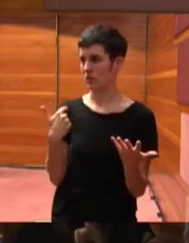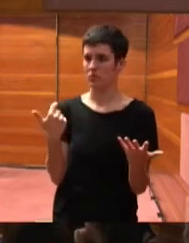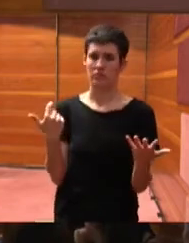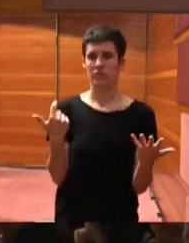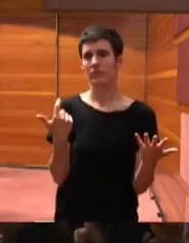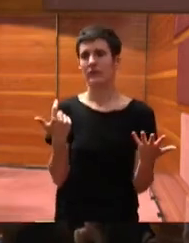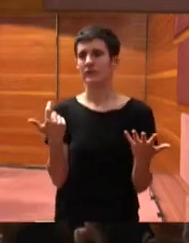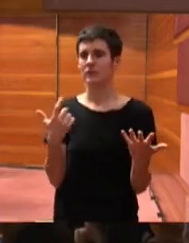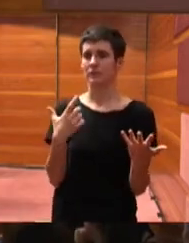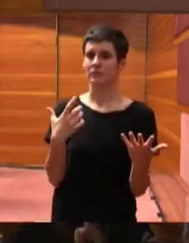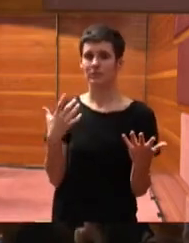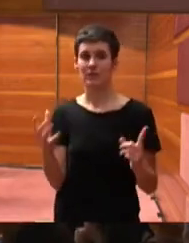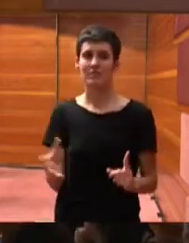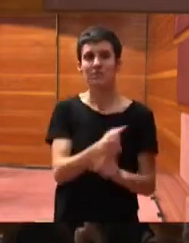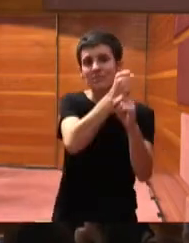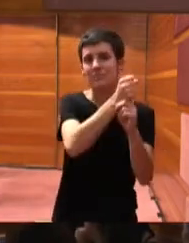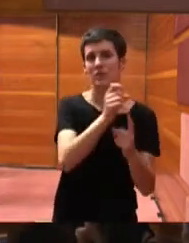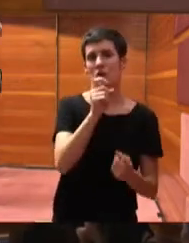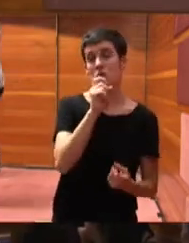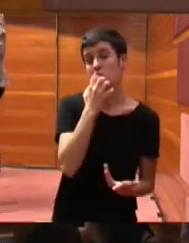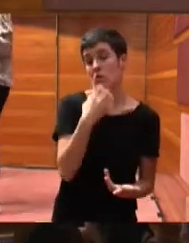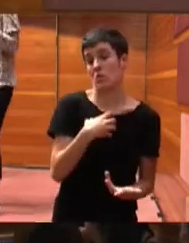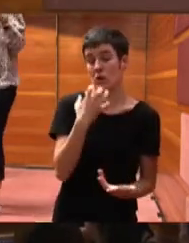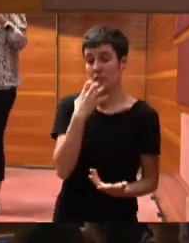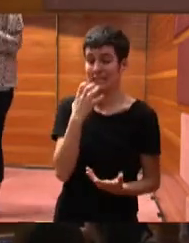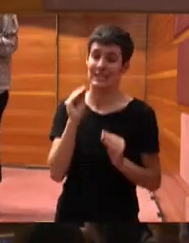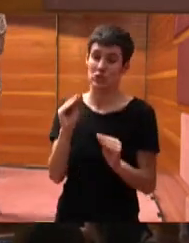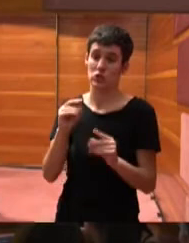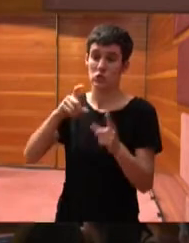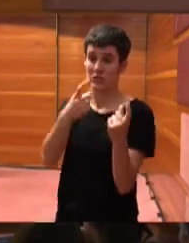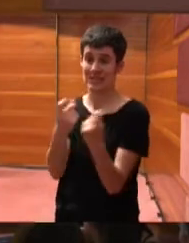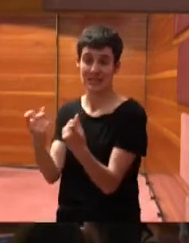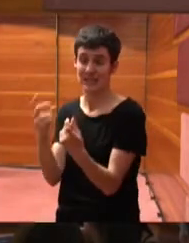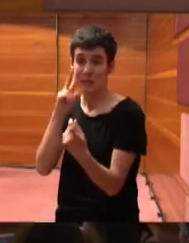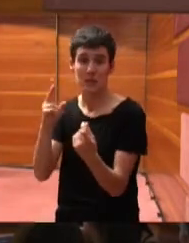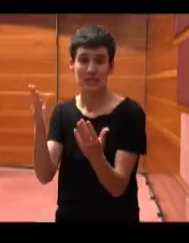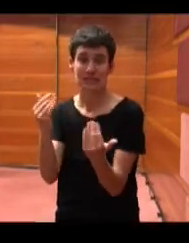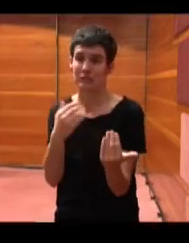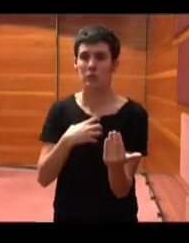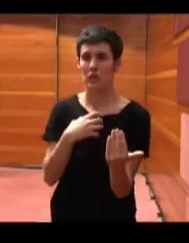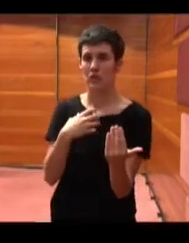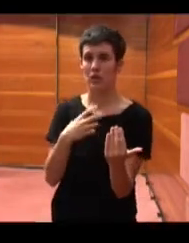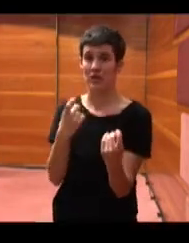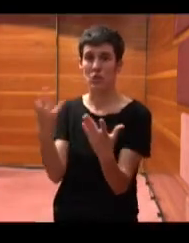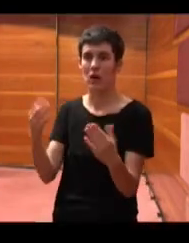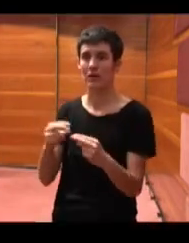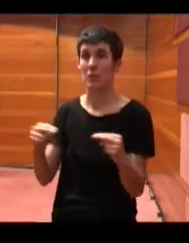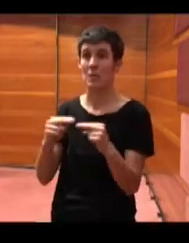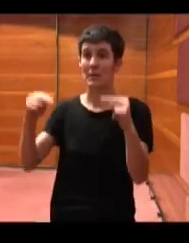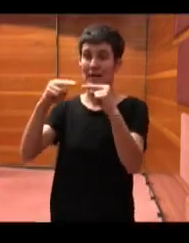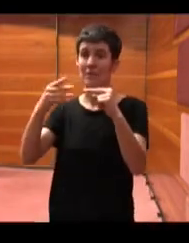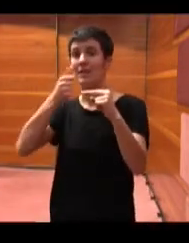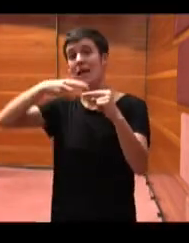sino voy a saber exactamente cuáles son sus necesidades. Y las necesidades son las de la pirámide de Maslow de toda la vida. Yo tendré que